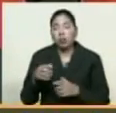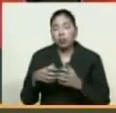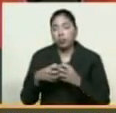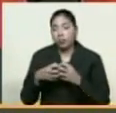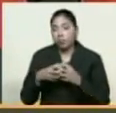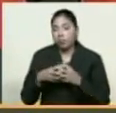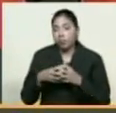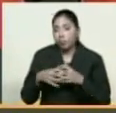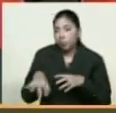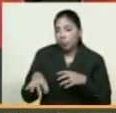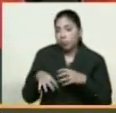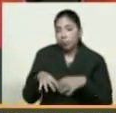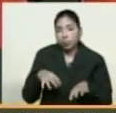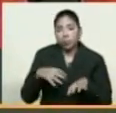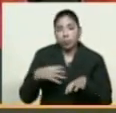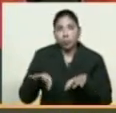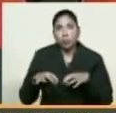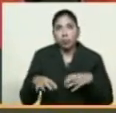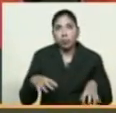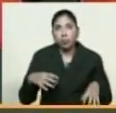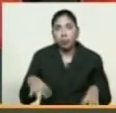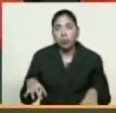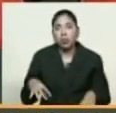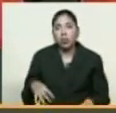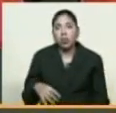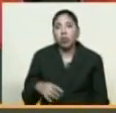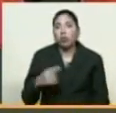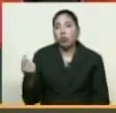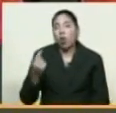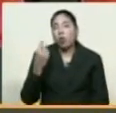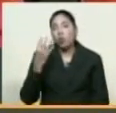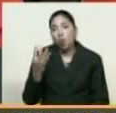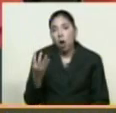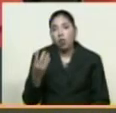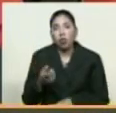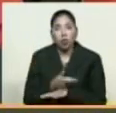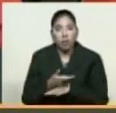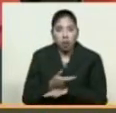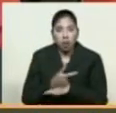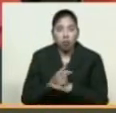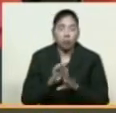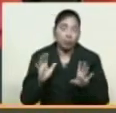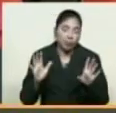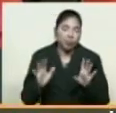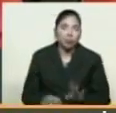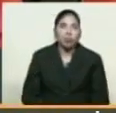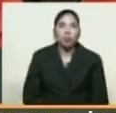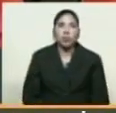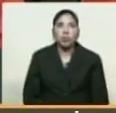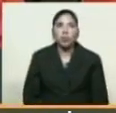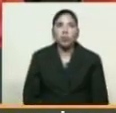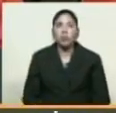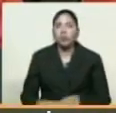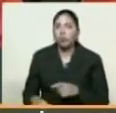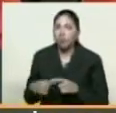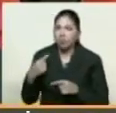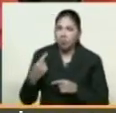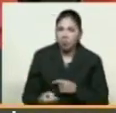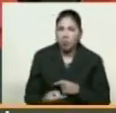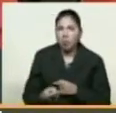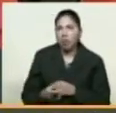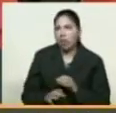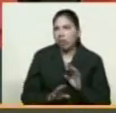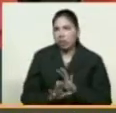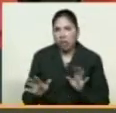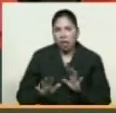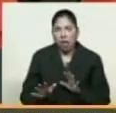tener gobernadores, apenas 4 gobernadores. Después se les ocurrió la brillantísima idea de no ir